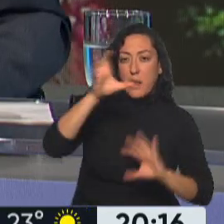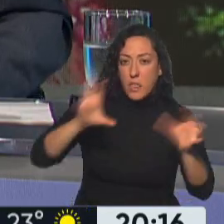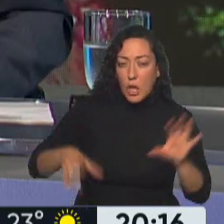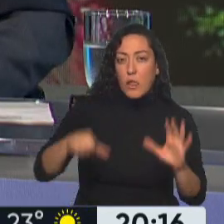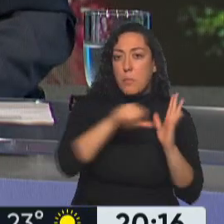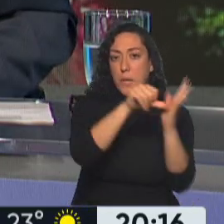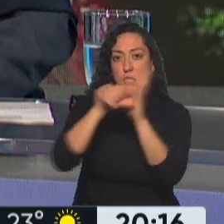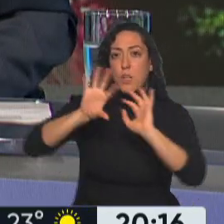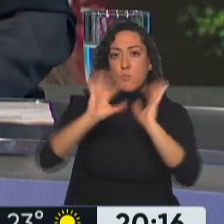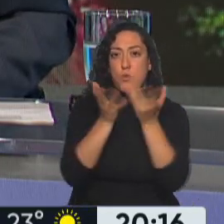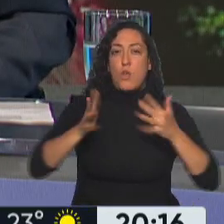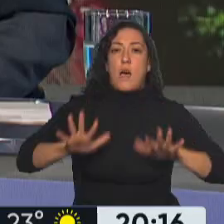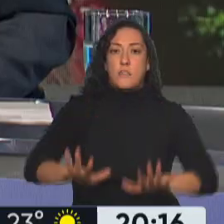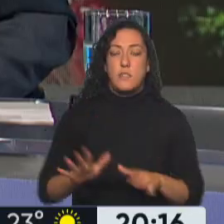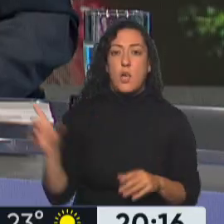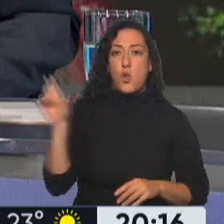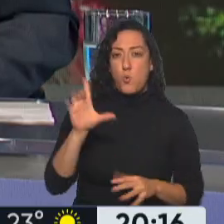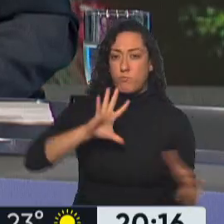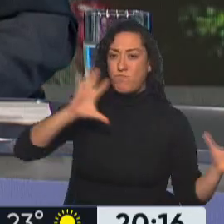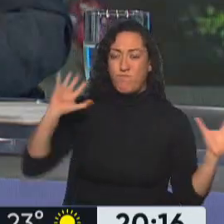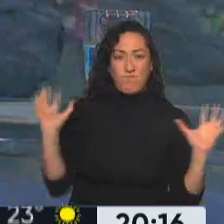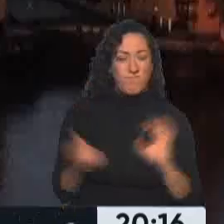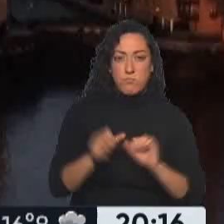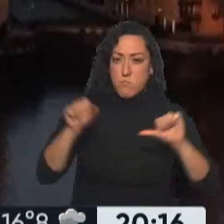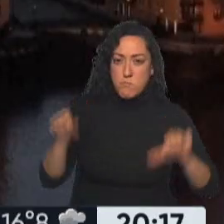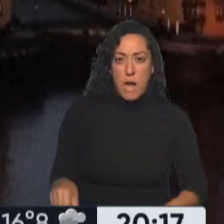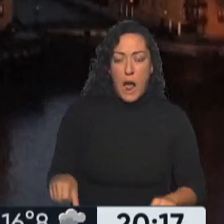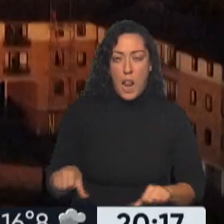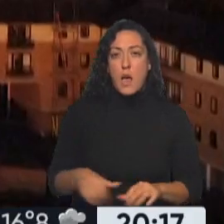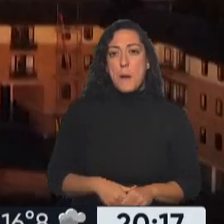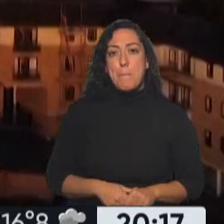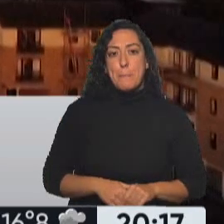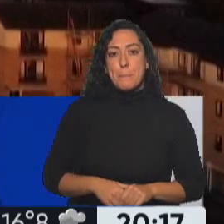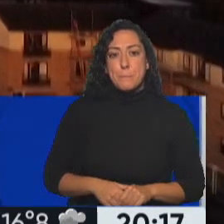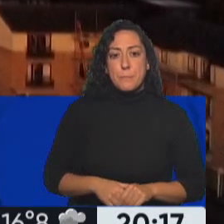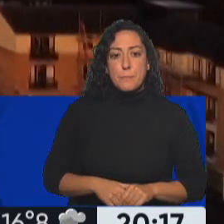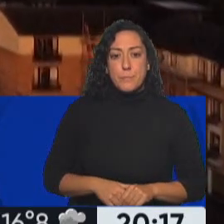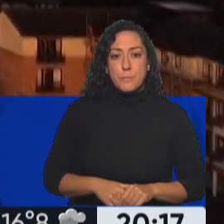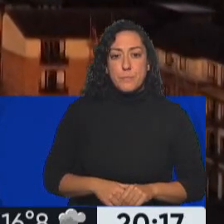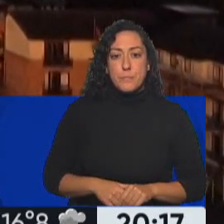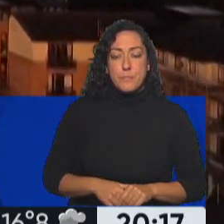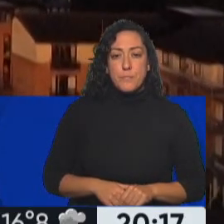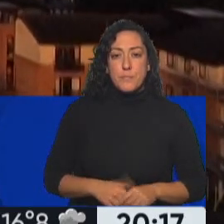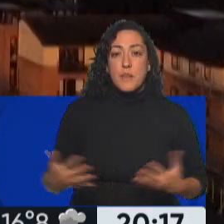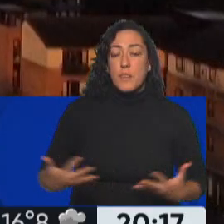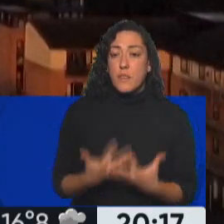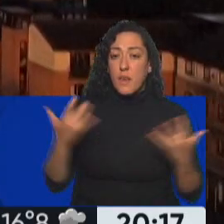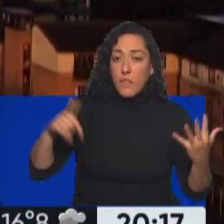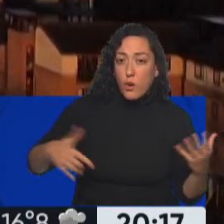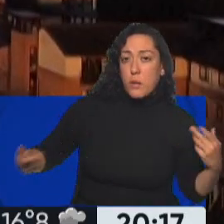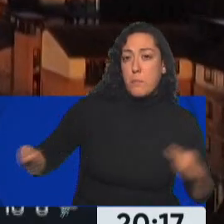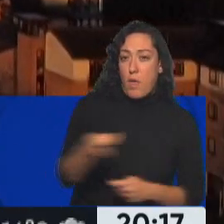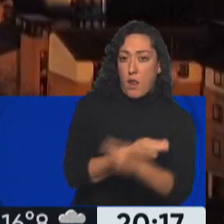países del mundo. Un lunes negro en gran parte justamente del planeta. Durante la jornada de hoy los